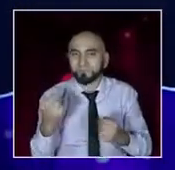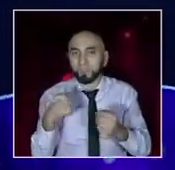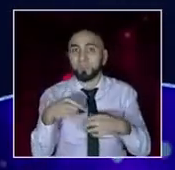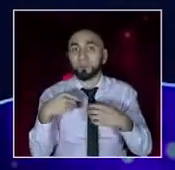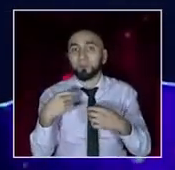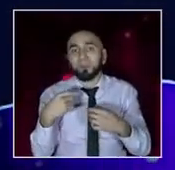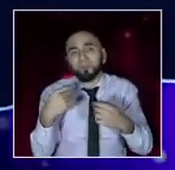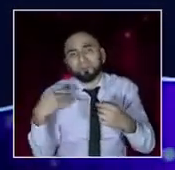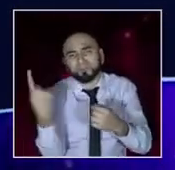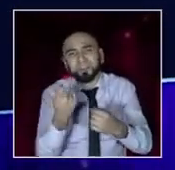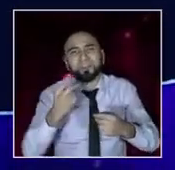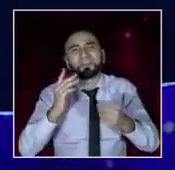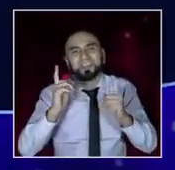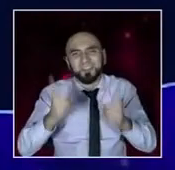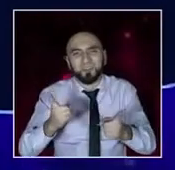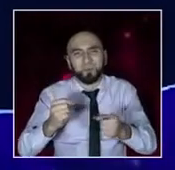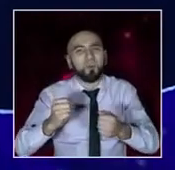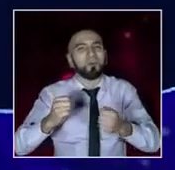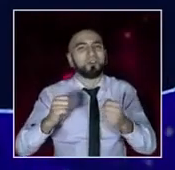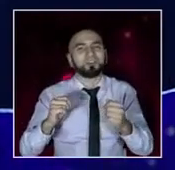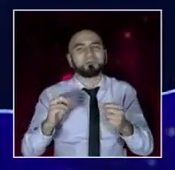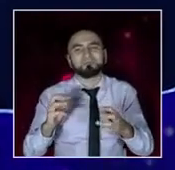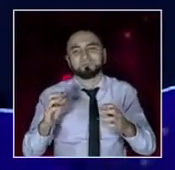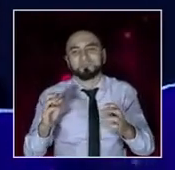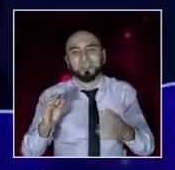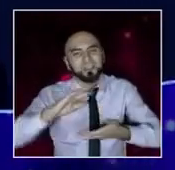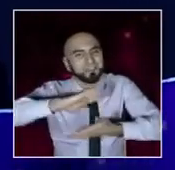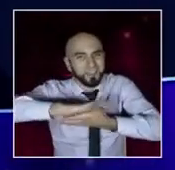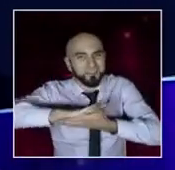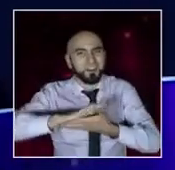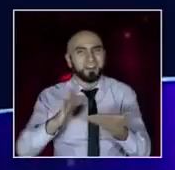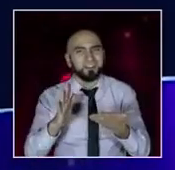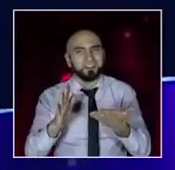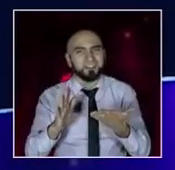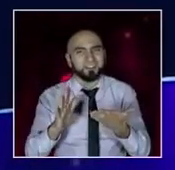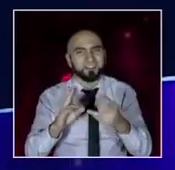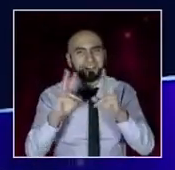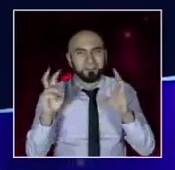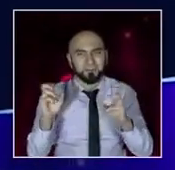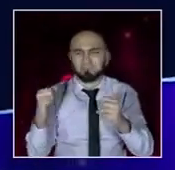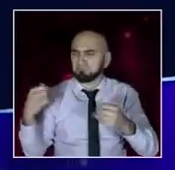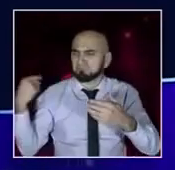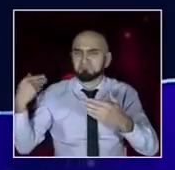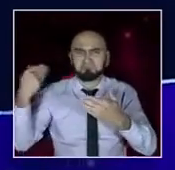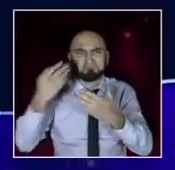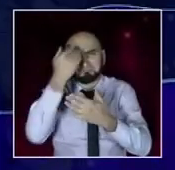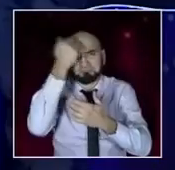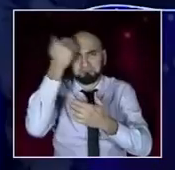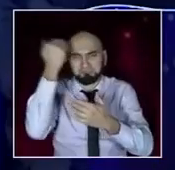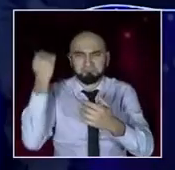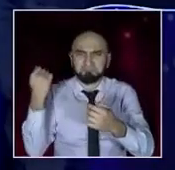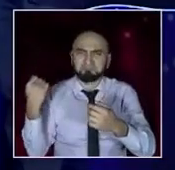celebrar porque muchas veces en la ciencia, como Copérnico, como Darwin, que estamos relacionados con otras